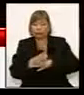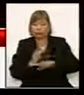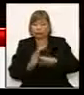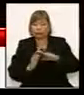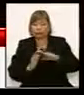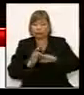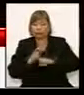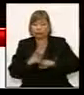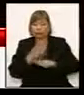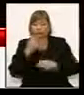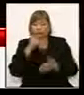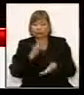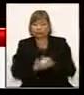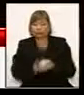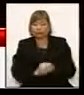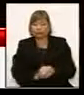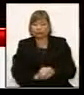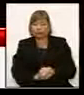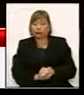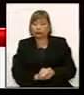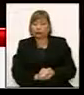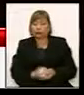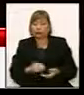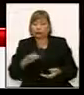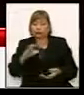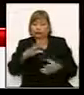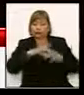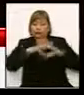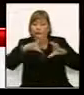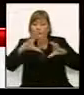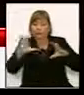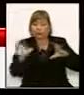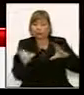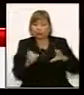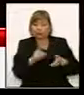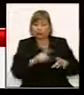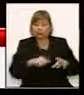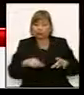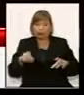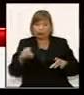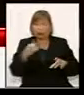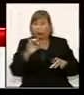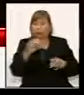atraviesa lo que es el óvalo de Canta Callao. Pero